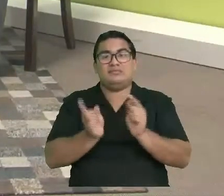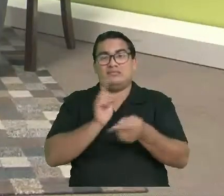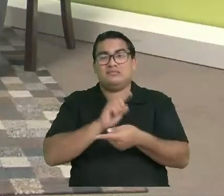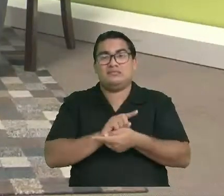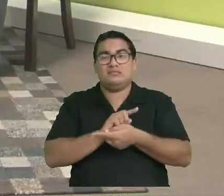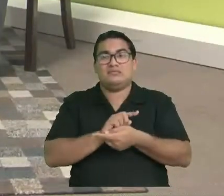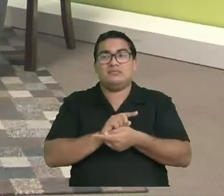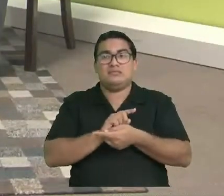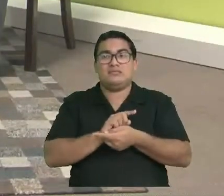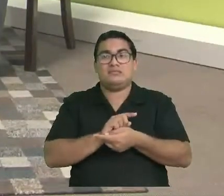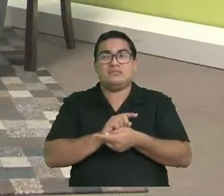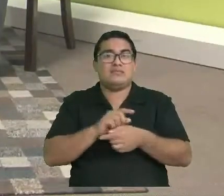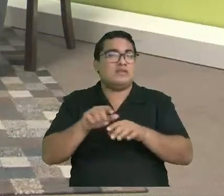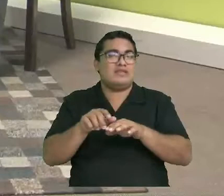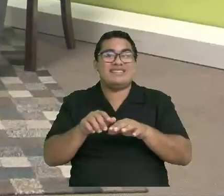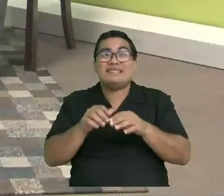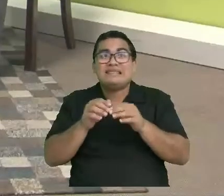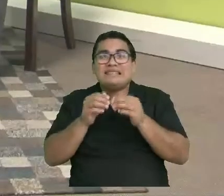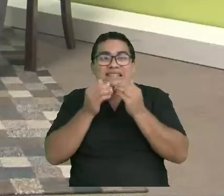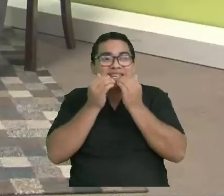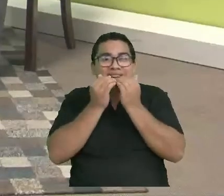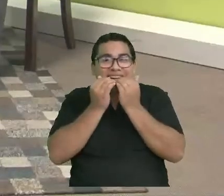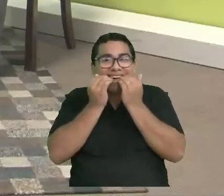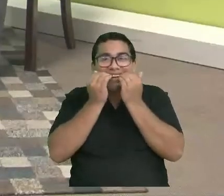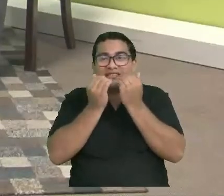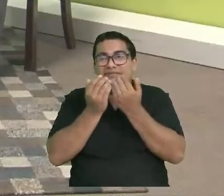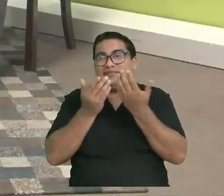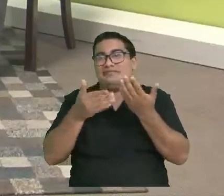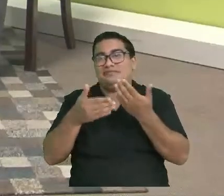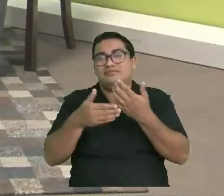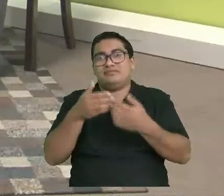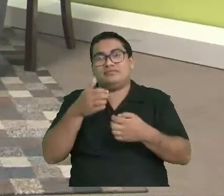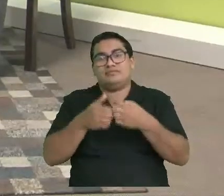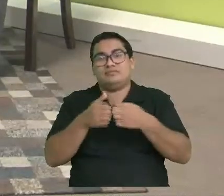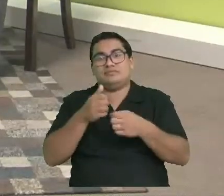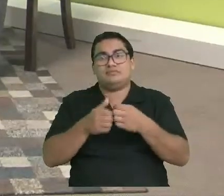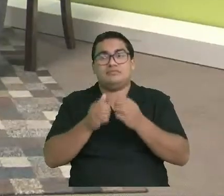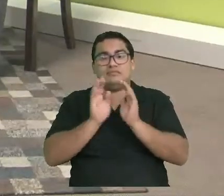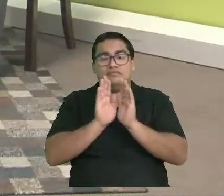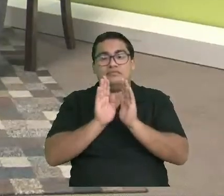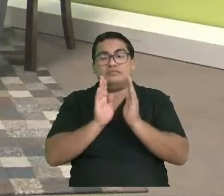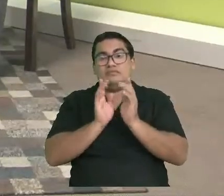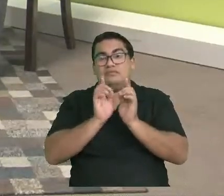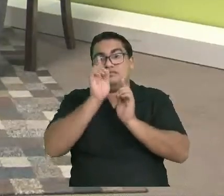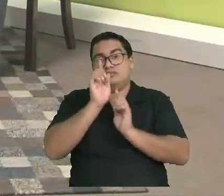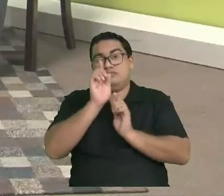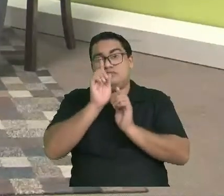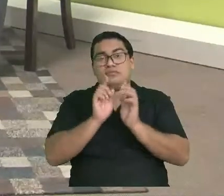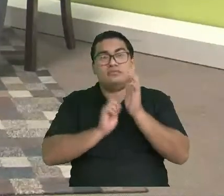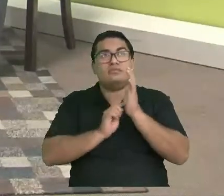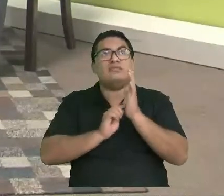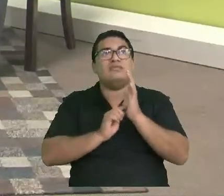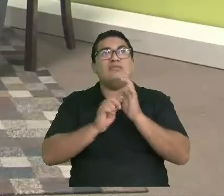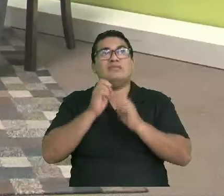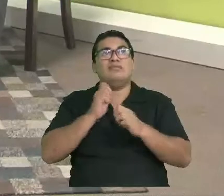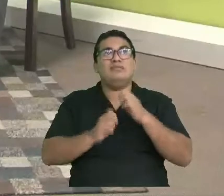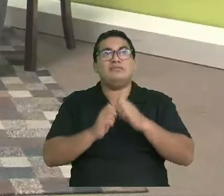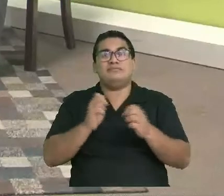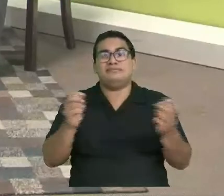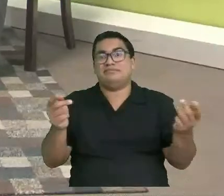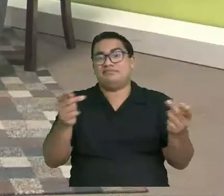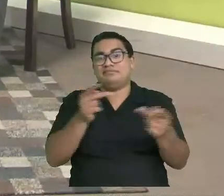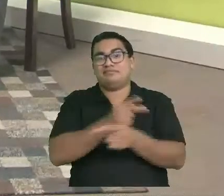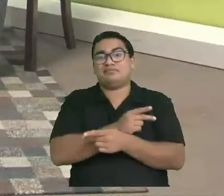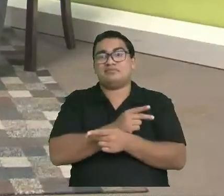se pierde la dimensión vertical, ese se le llama. Entonces la mandíbula se va un poquito más hacia arriba. Entonces el daño más severo a nivel dental,